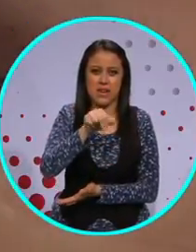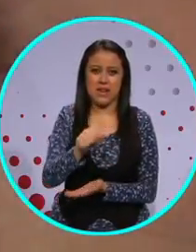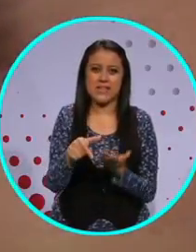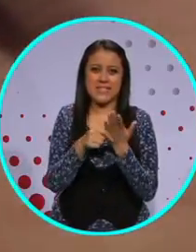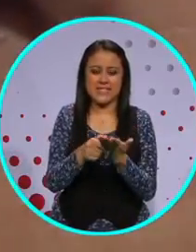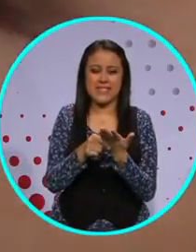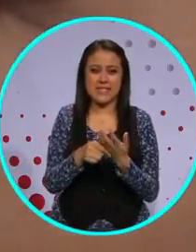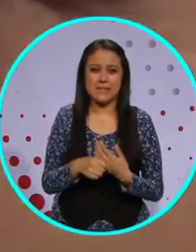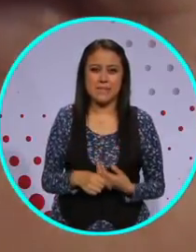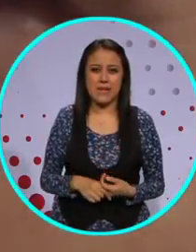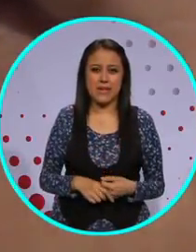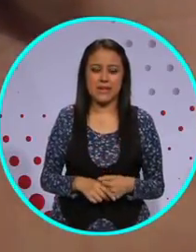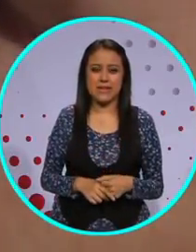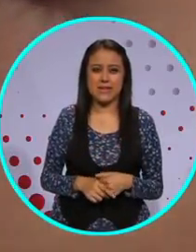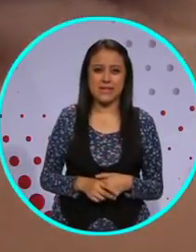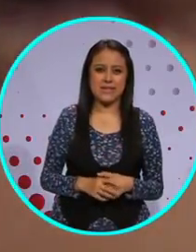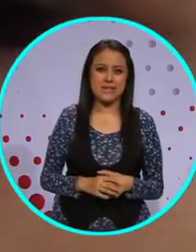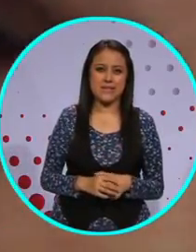rea